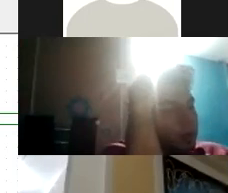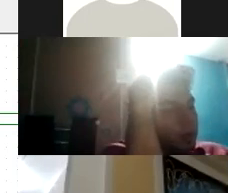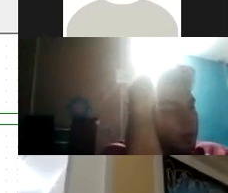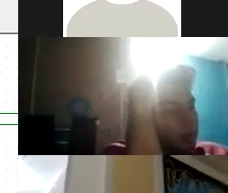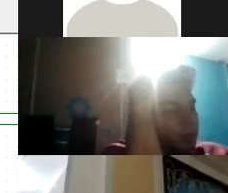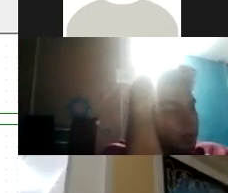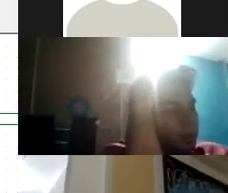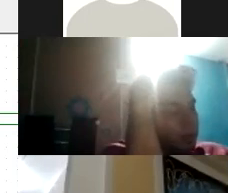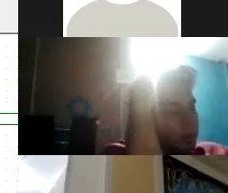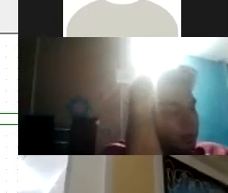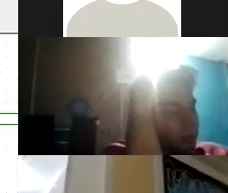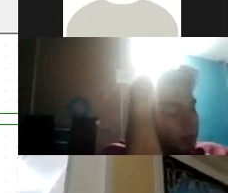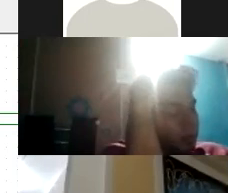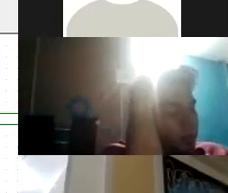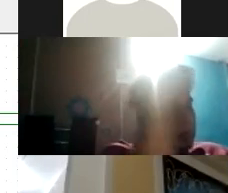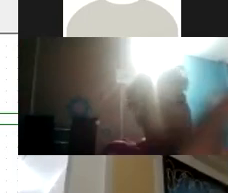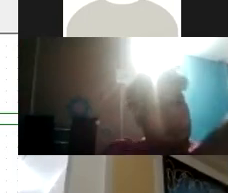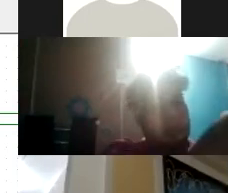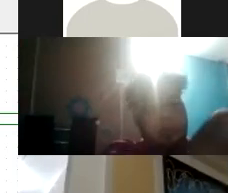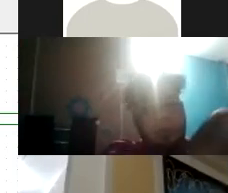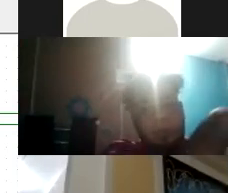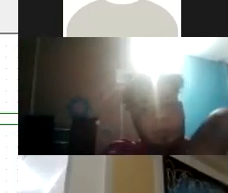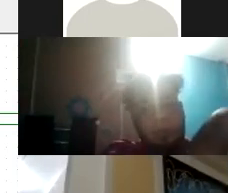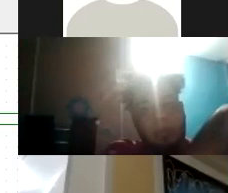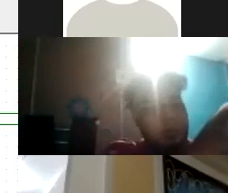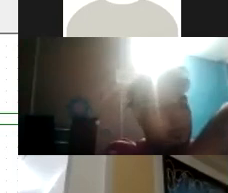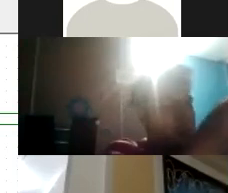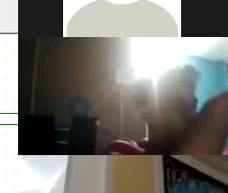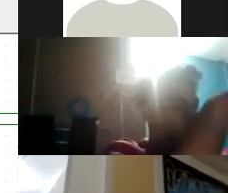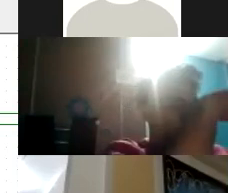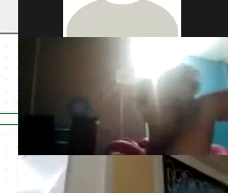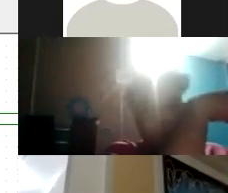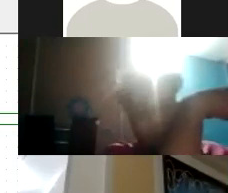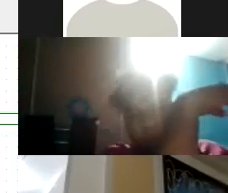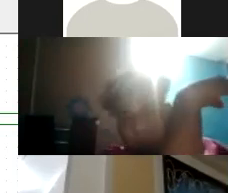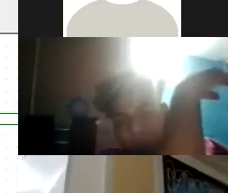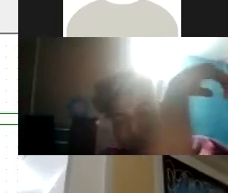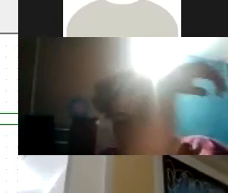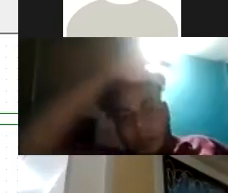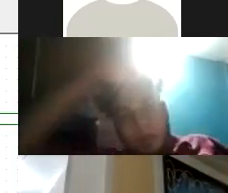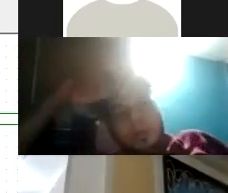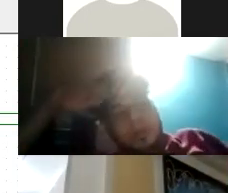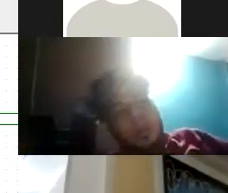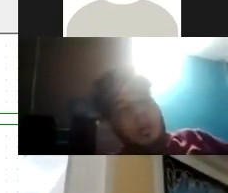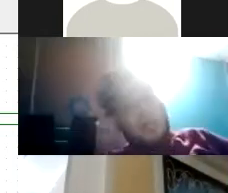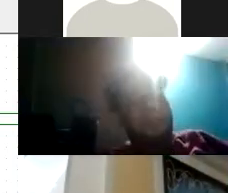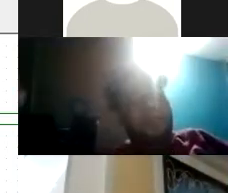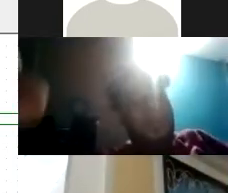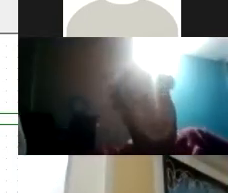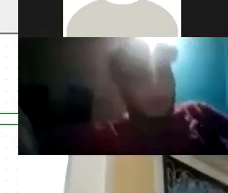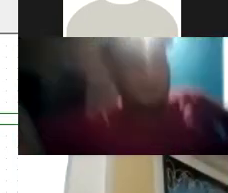sería que funcione vuelta 20 segundos? A ver, va a seguir trabajando ese tiempo hasta que yo no le hago el cambio. Hasta que yo no